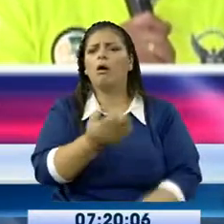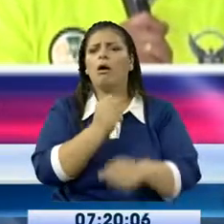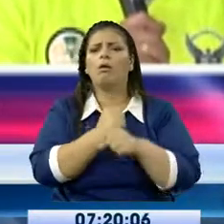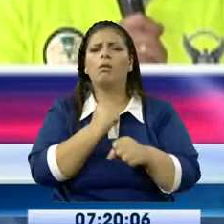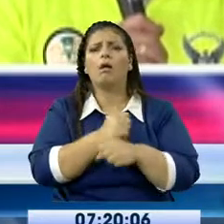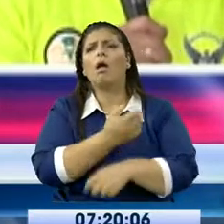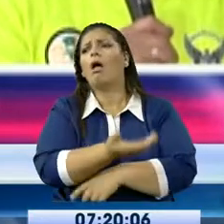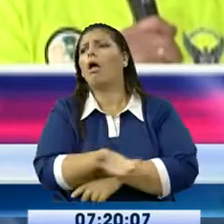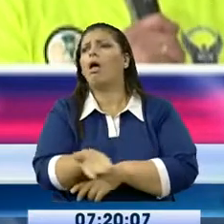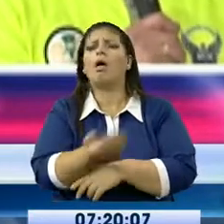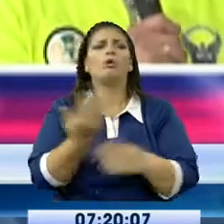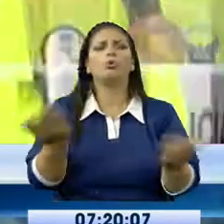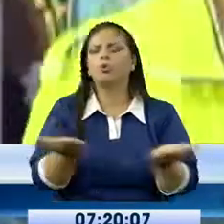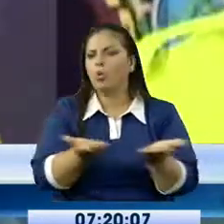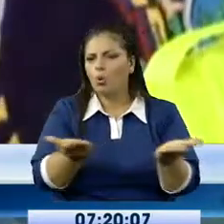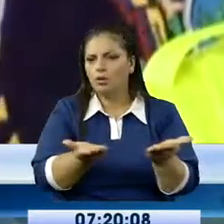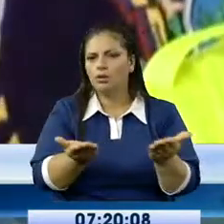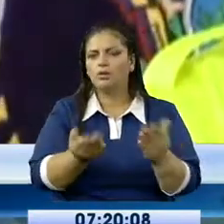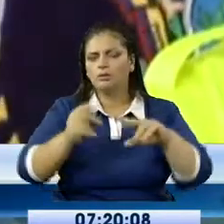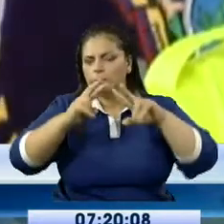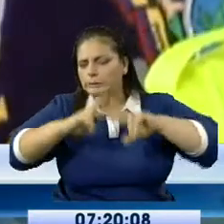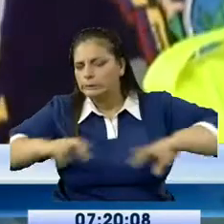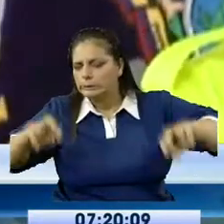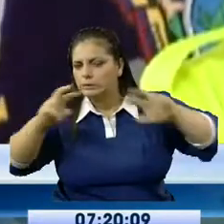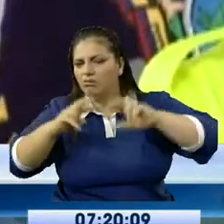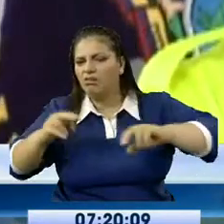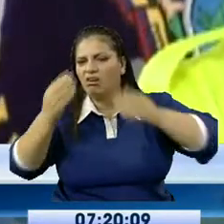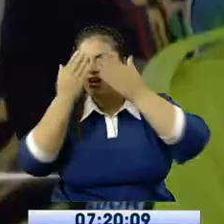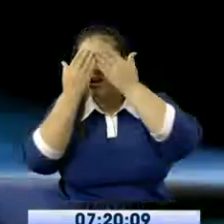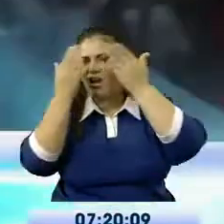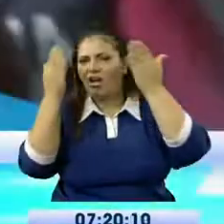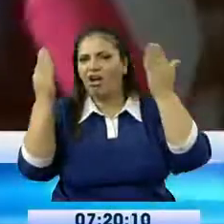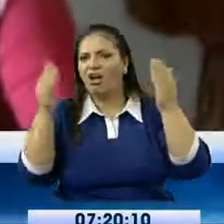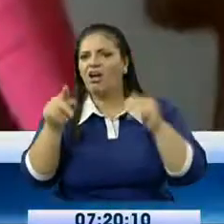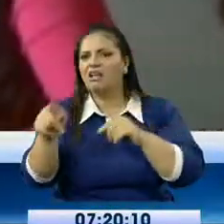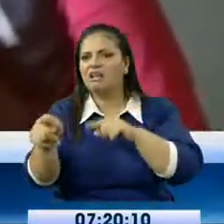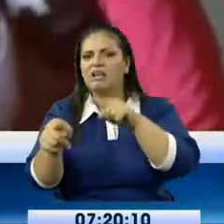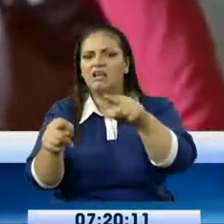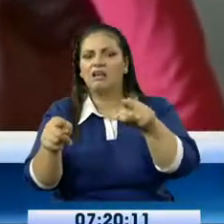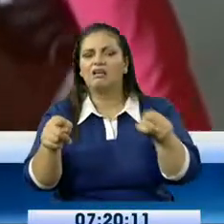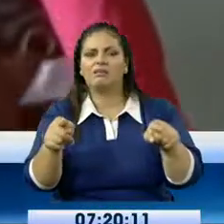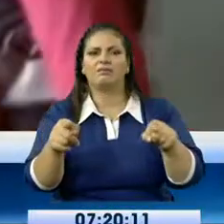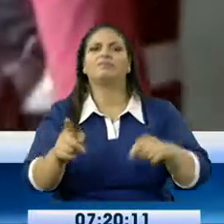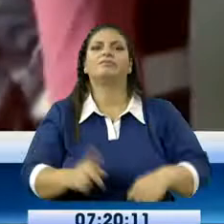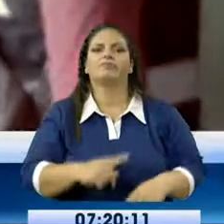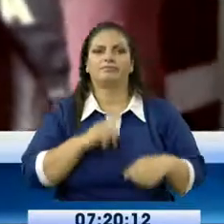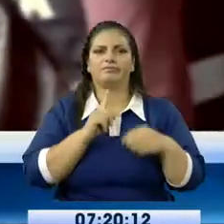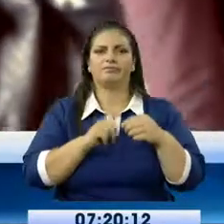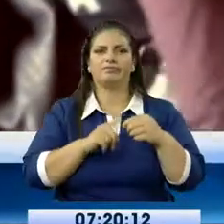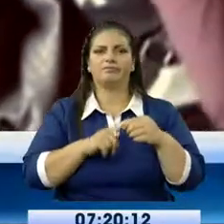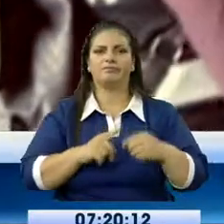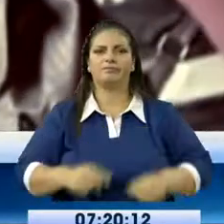a los posibles causantes de estos delitos, así como a las presuntas víctimas, ¿no? En Quito informó Andrea Valareso.